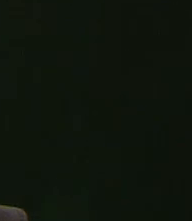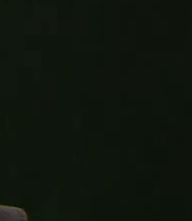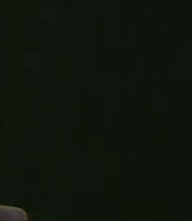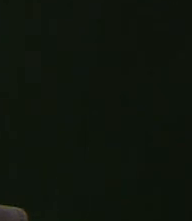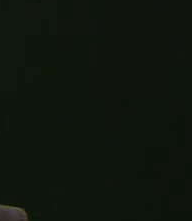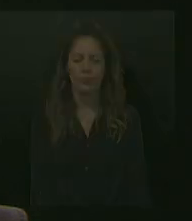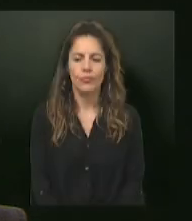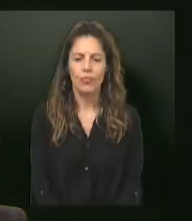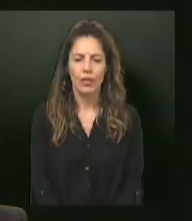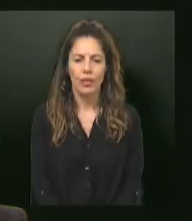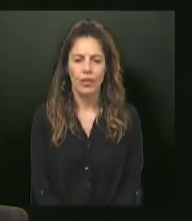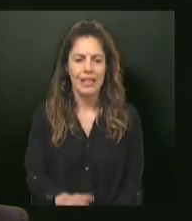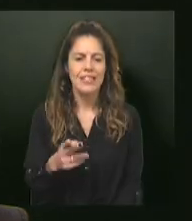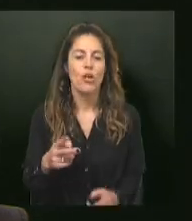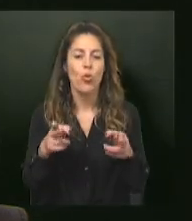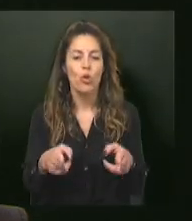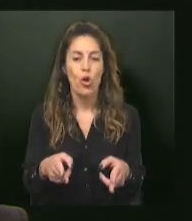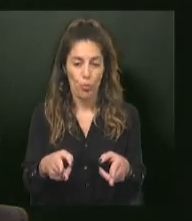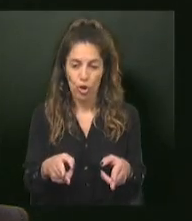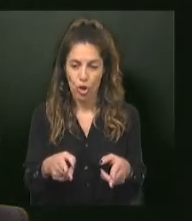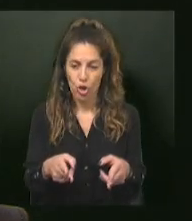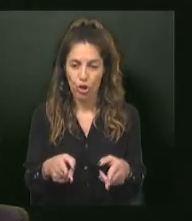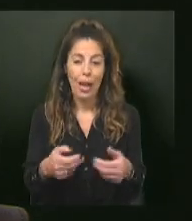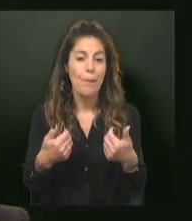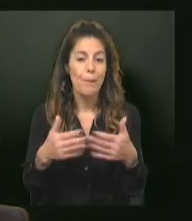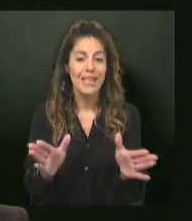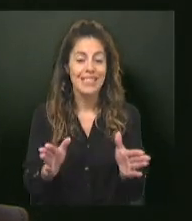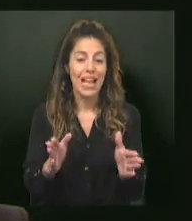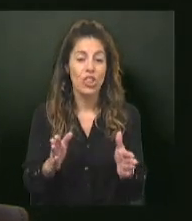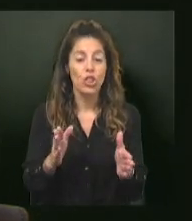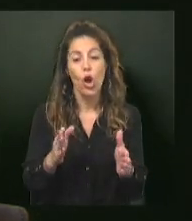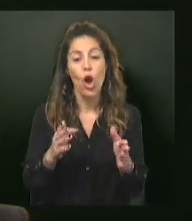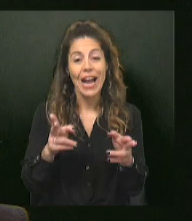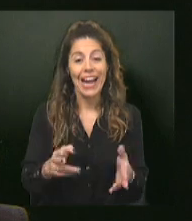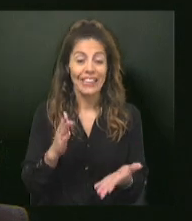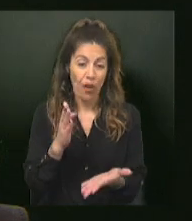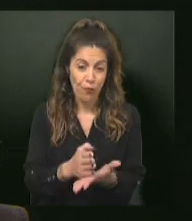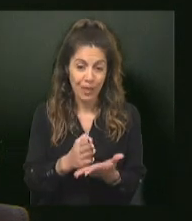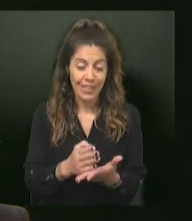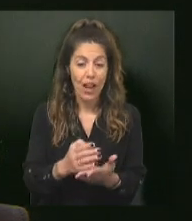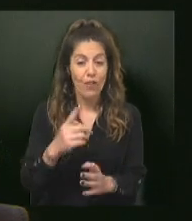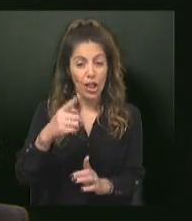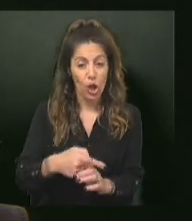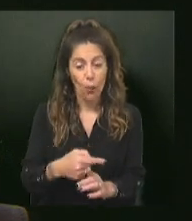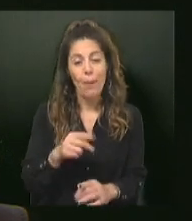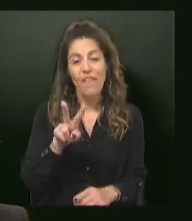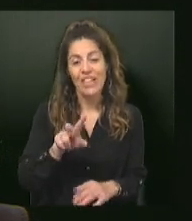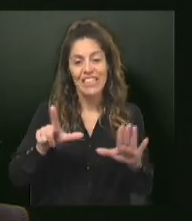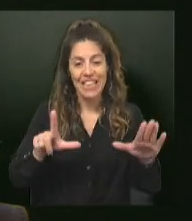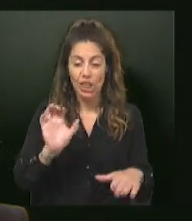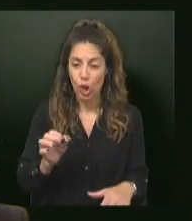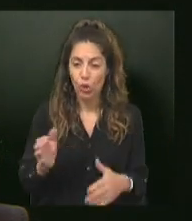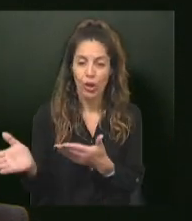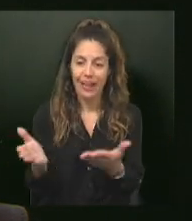ya en este segundo bloque de mbd noticias y está comenzando la recta final porque queda un mes para el 27 de octubre y estamos